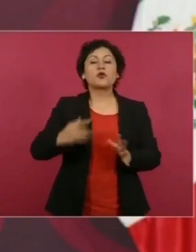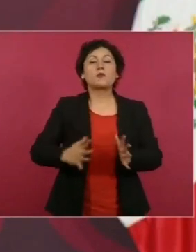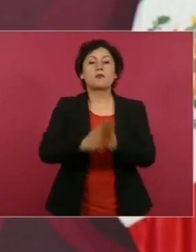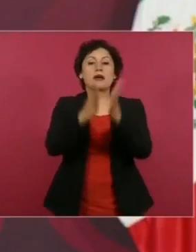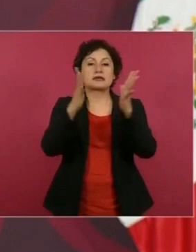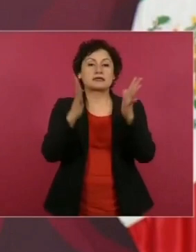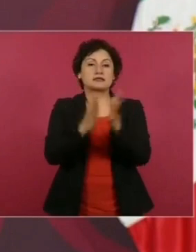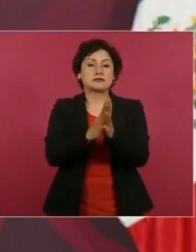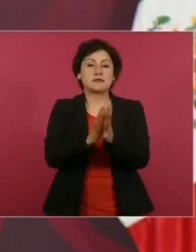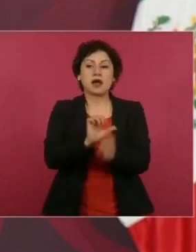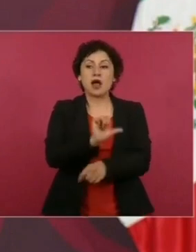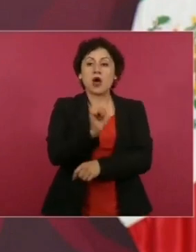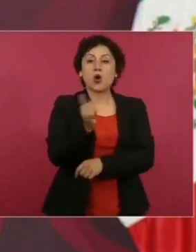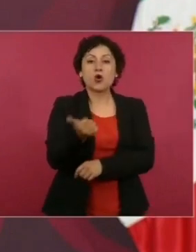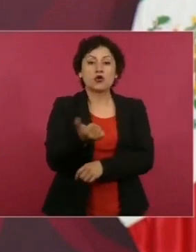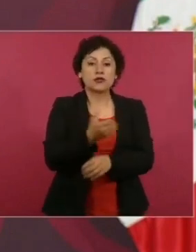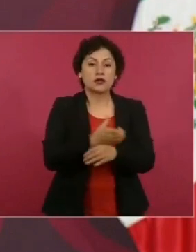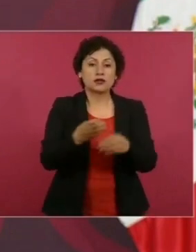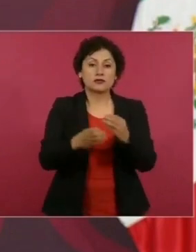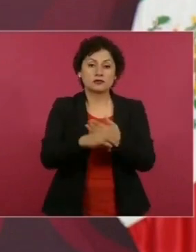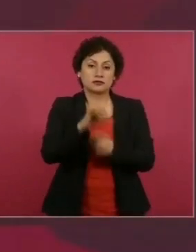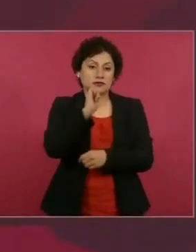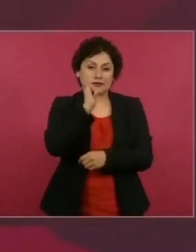Y ninguna otra